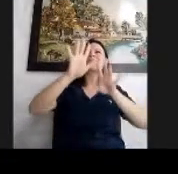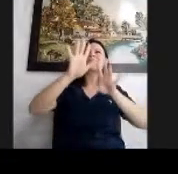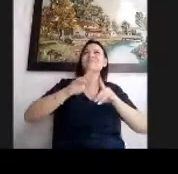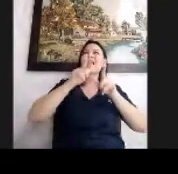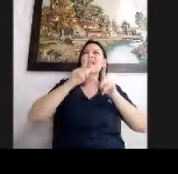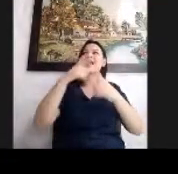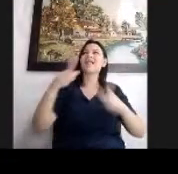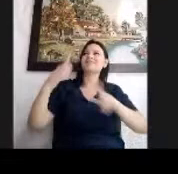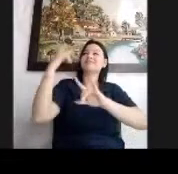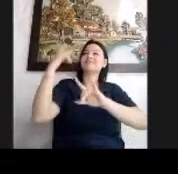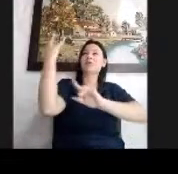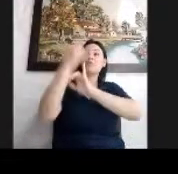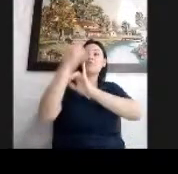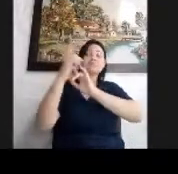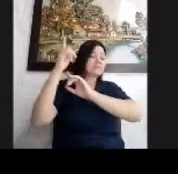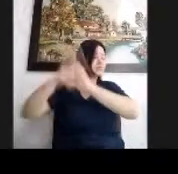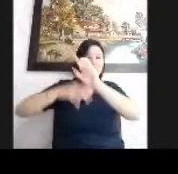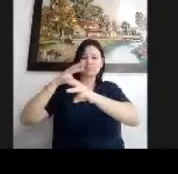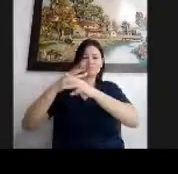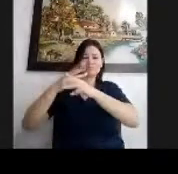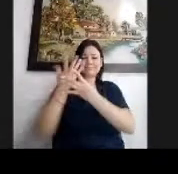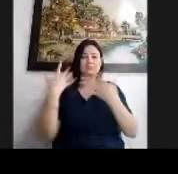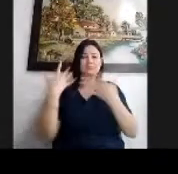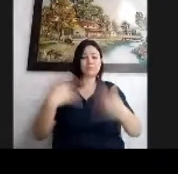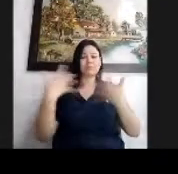son un lenguaje de paz.